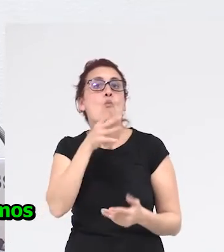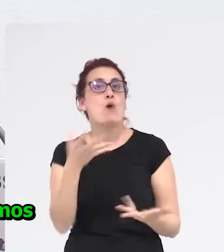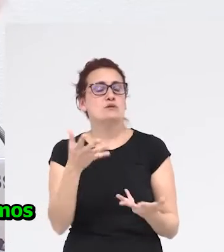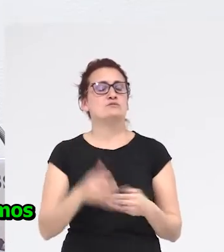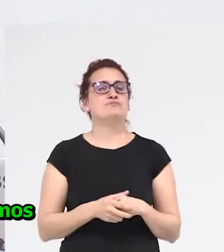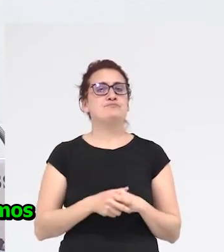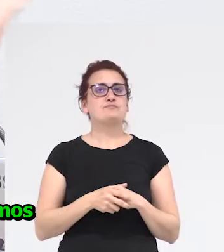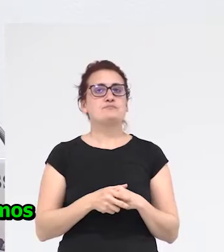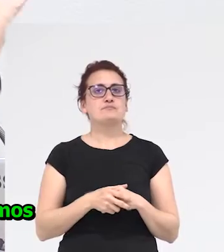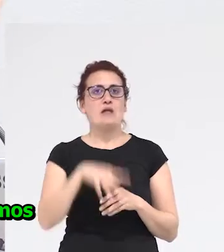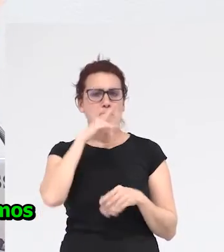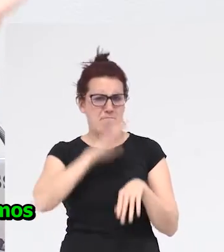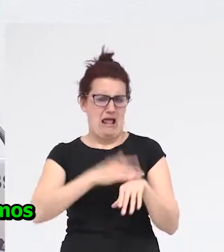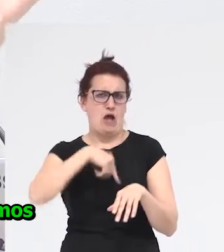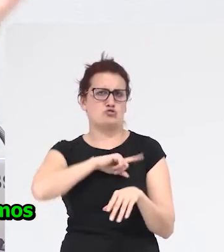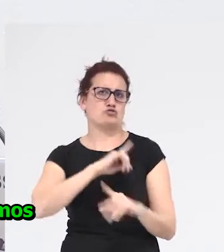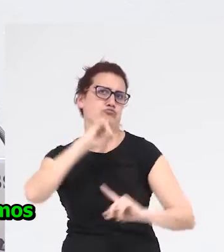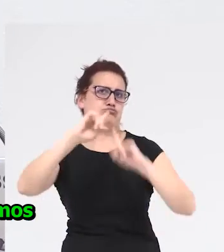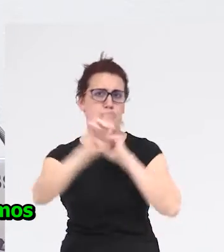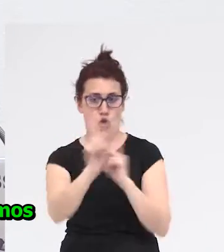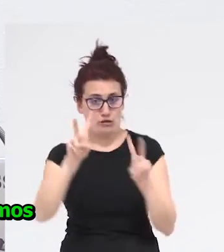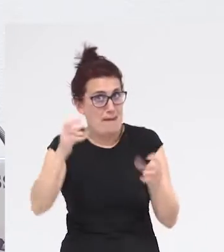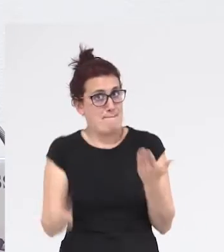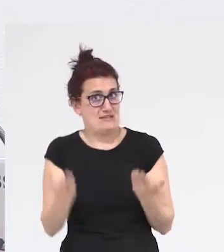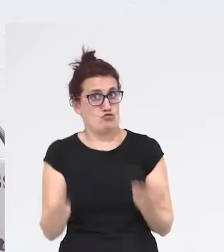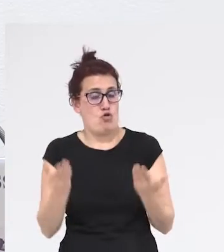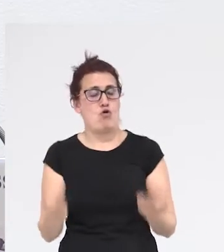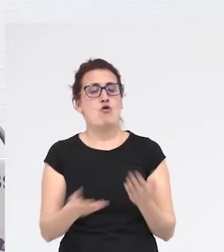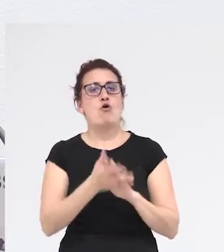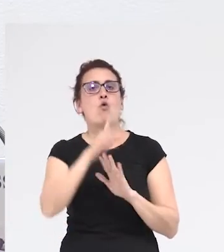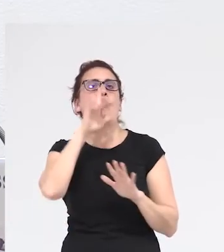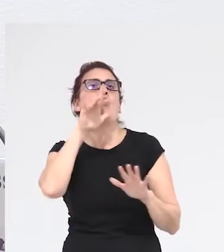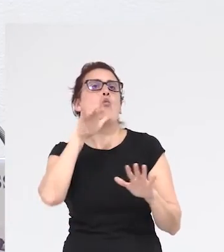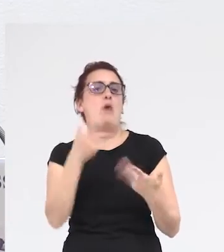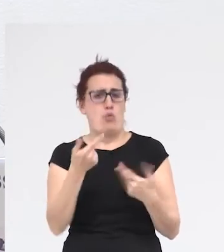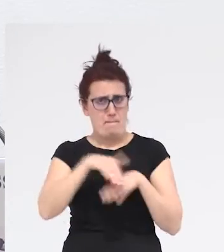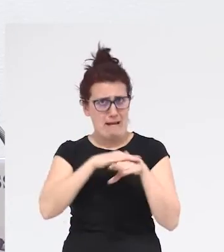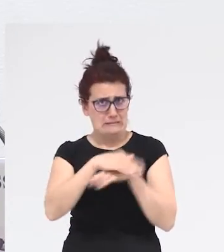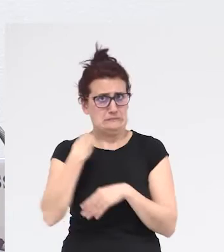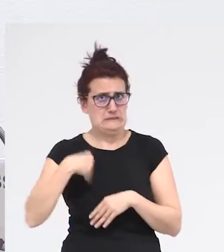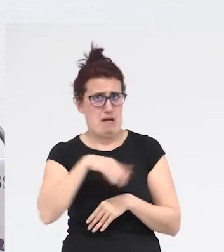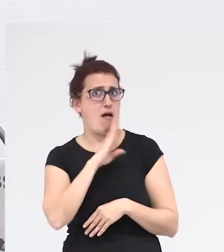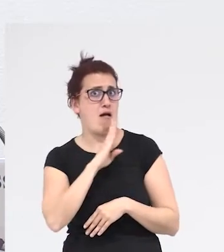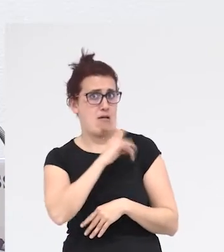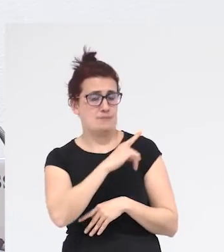o sea que como para que no nos quejemos del peso, por ejemplo, cuando tiene su base ahí.